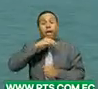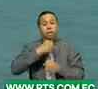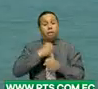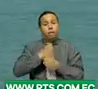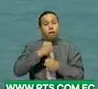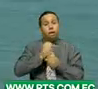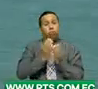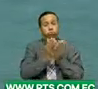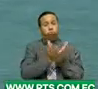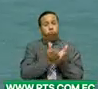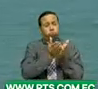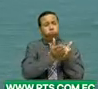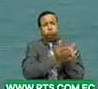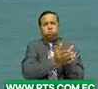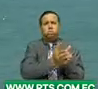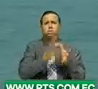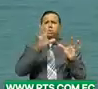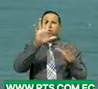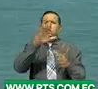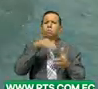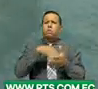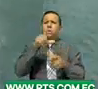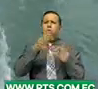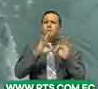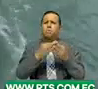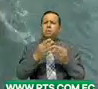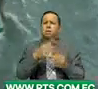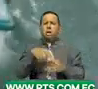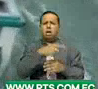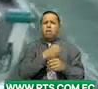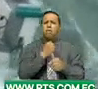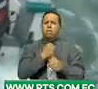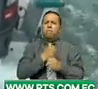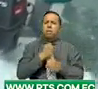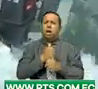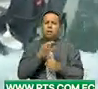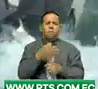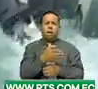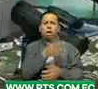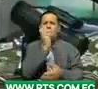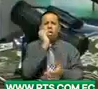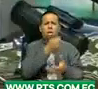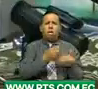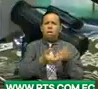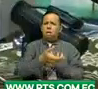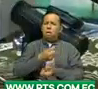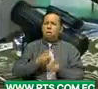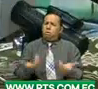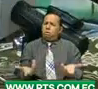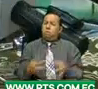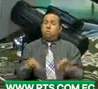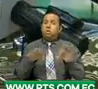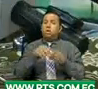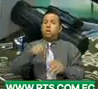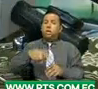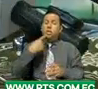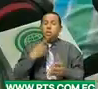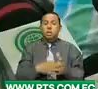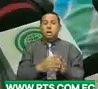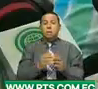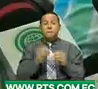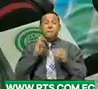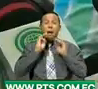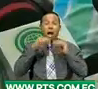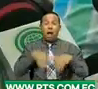familias ecuatorianas que dependen de la pesca por ello rechazan la propuesta que busca ampliar las millas del área protegida de galápagos